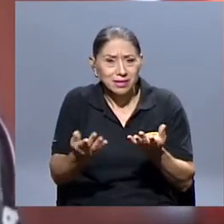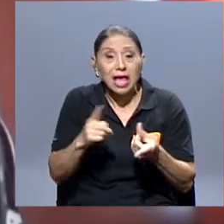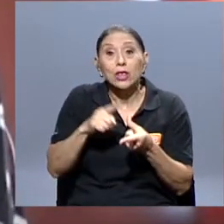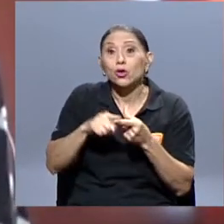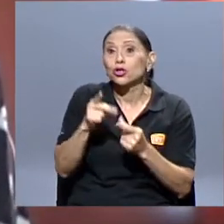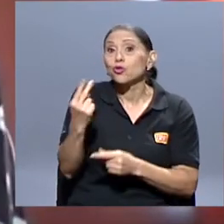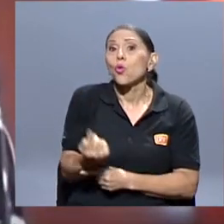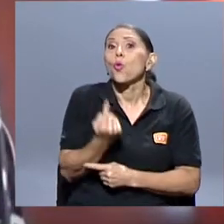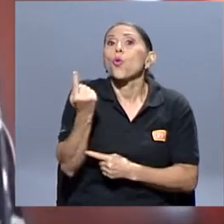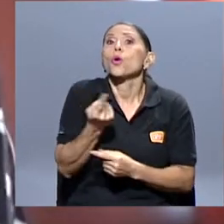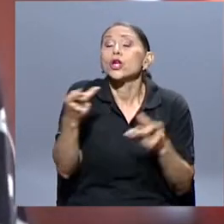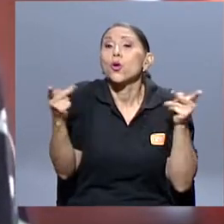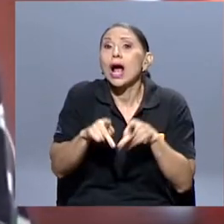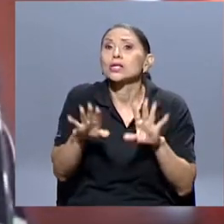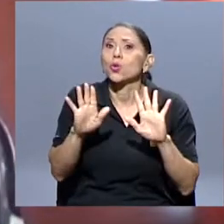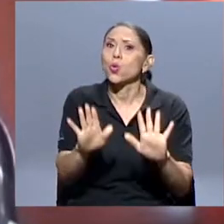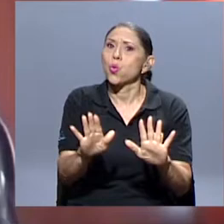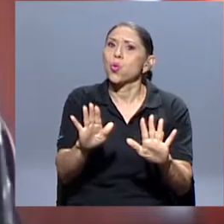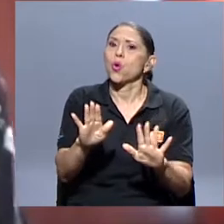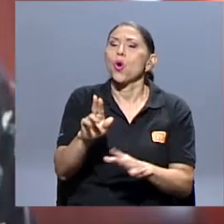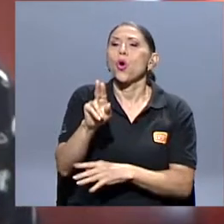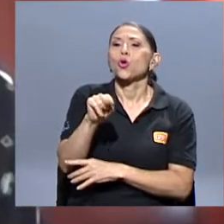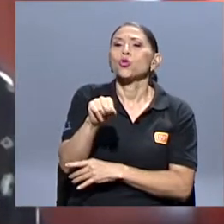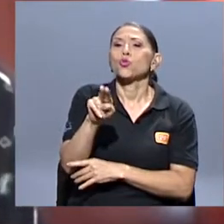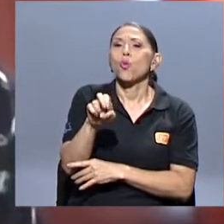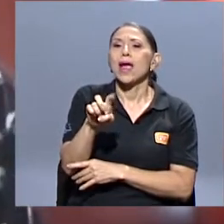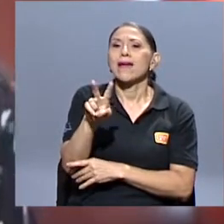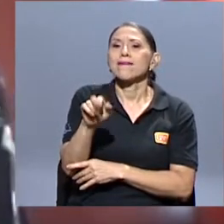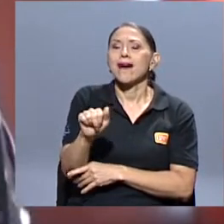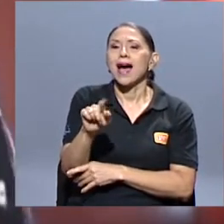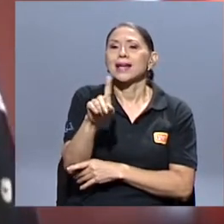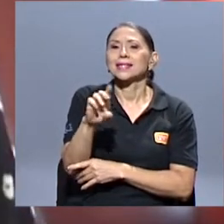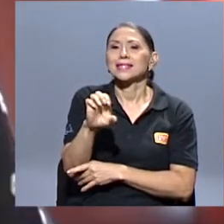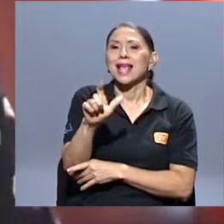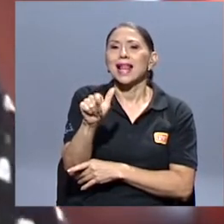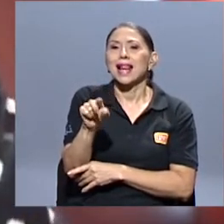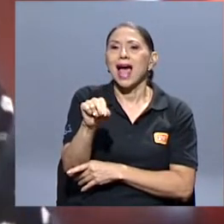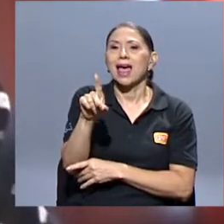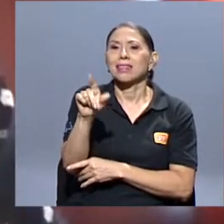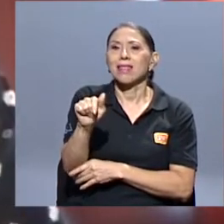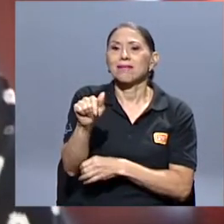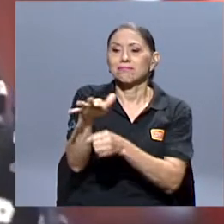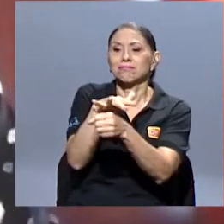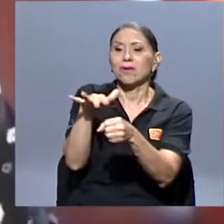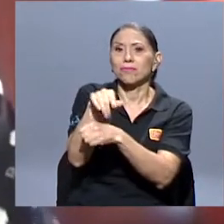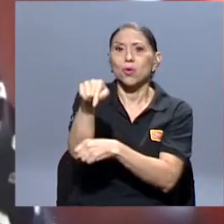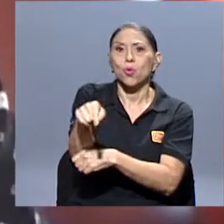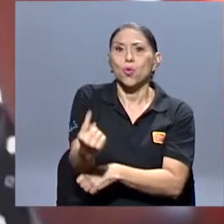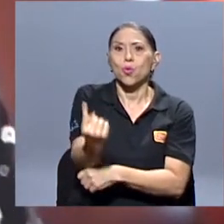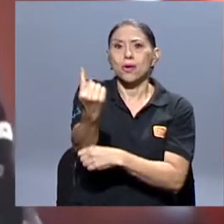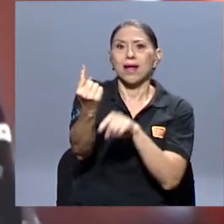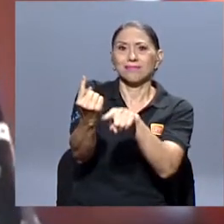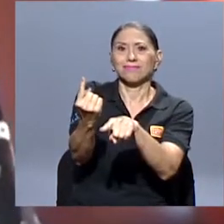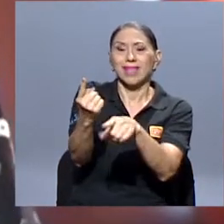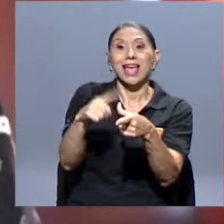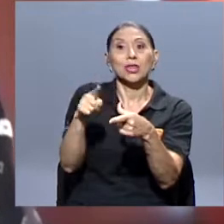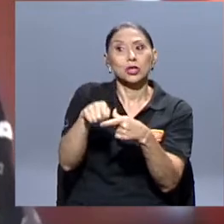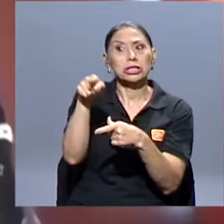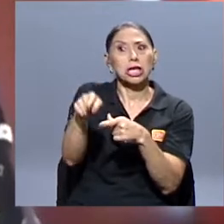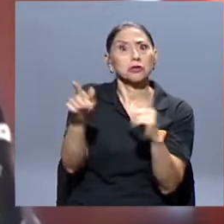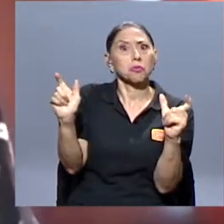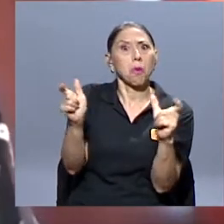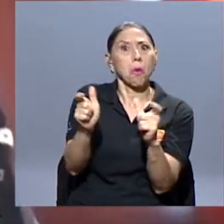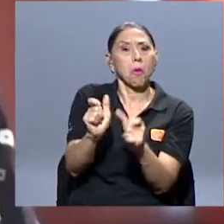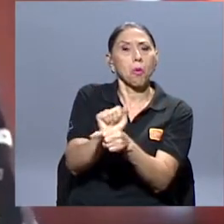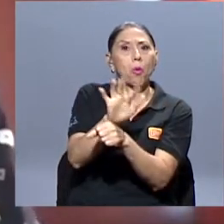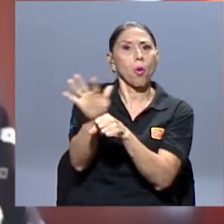Zelanda, que es una isla contenida, y por esa misma razón probablemente también han tenido mucho más éxito conteniendo COVID que cualquier